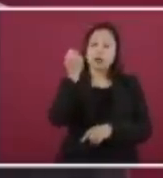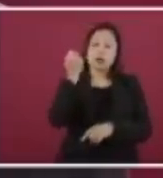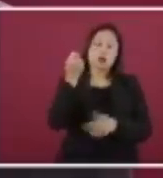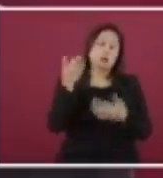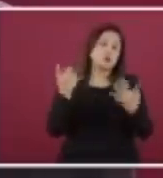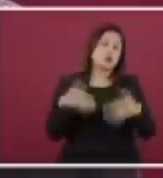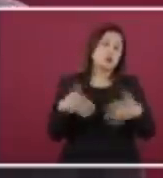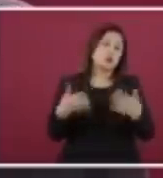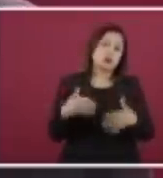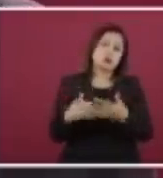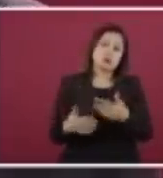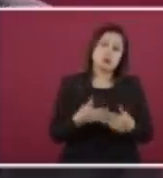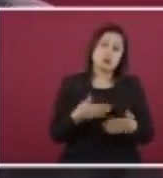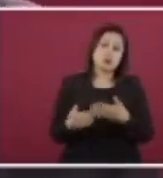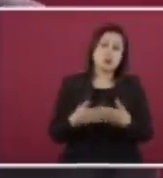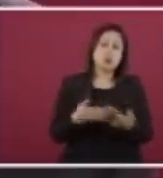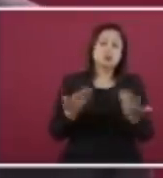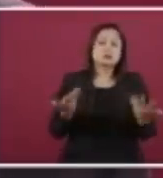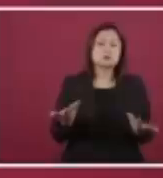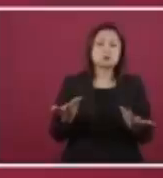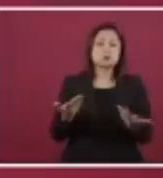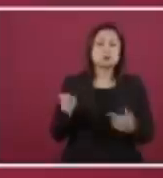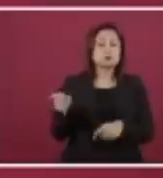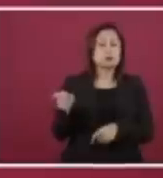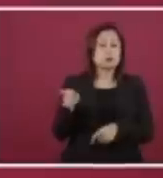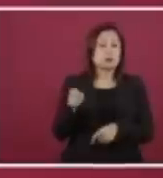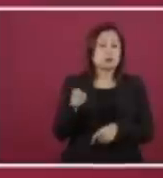quisieran, lo podrían